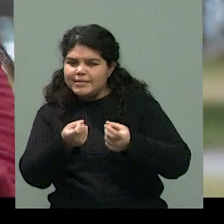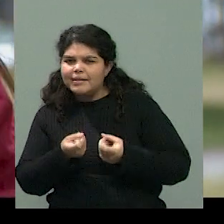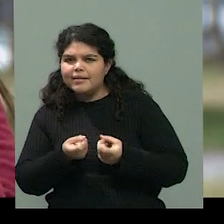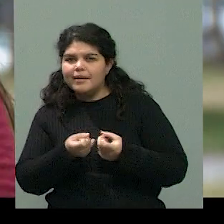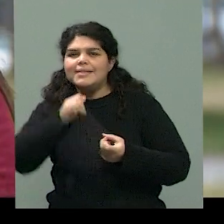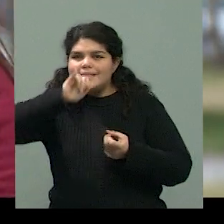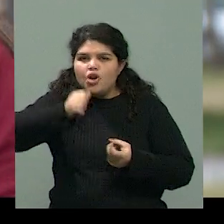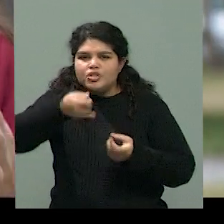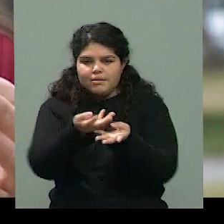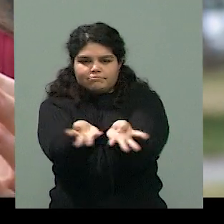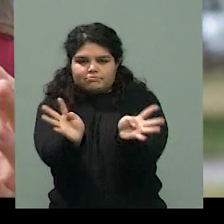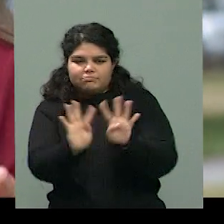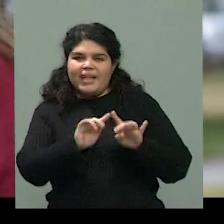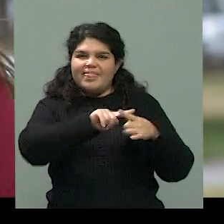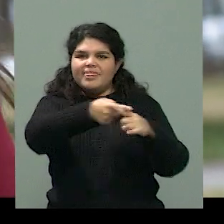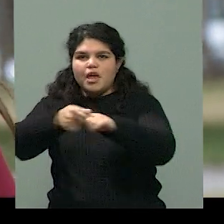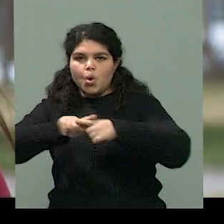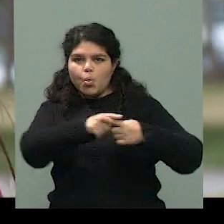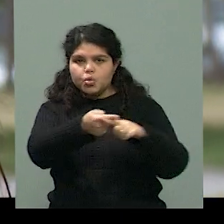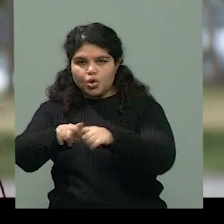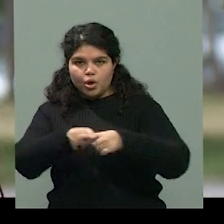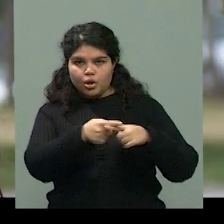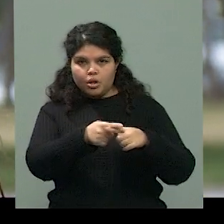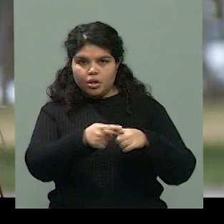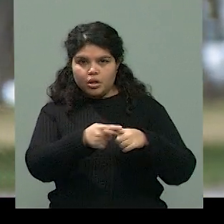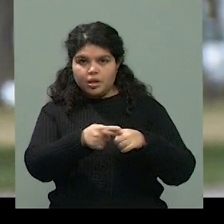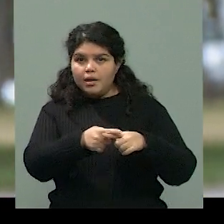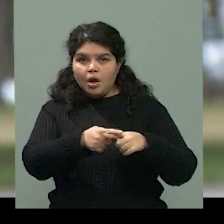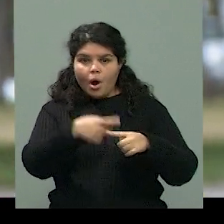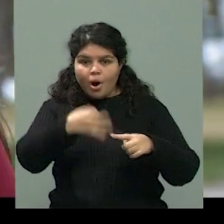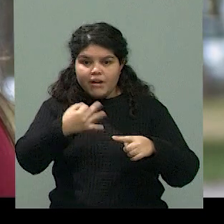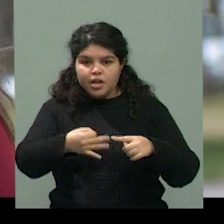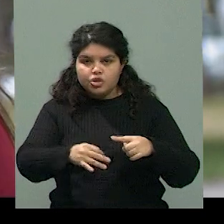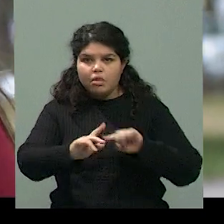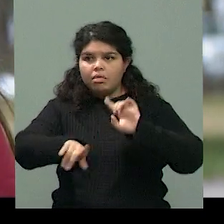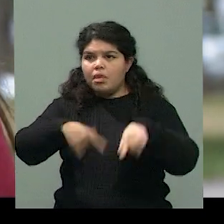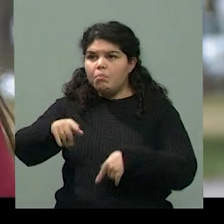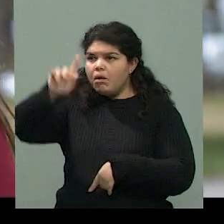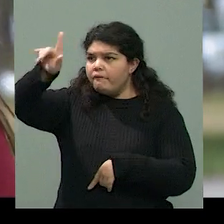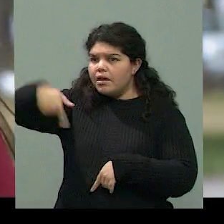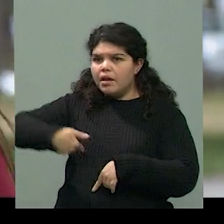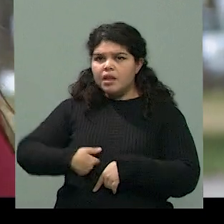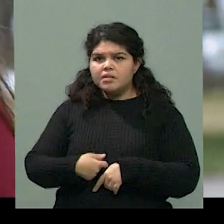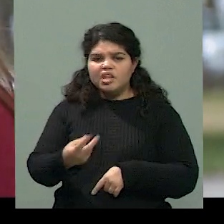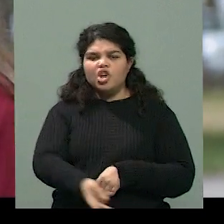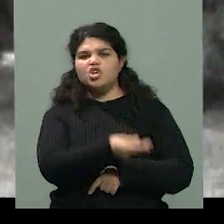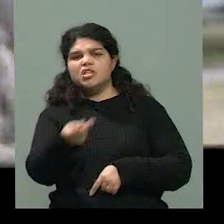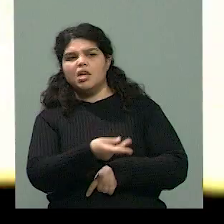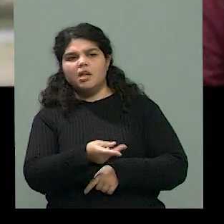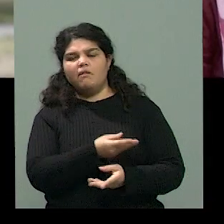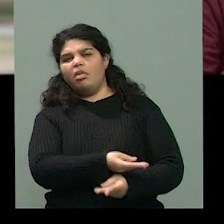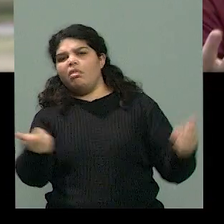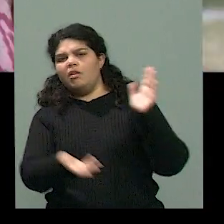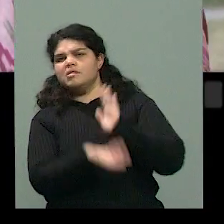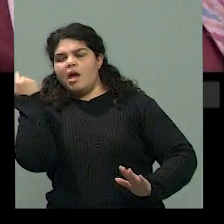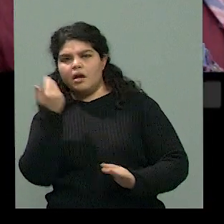discusión, debatir, después viene otro y dice que esto no sirve, que es lo que un poco nos pasa hoy. Claro. No